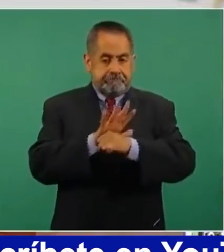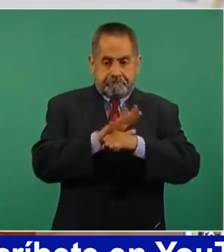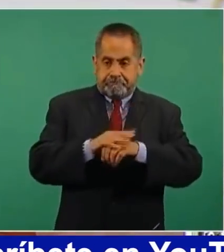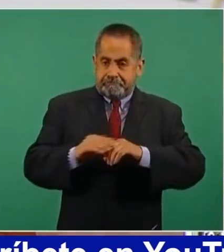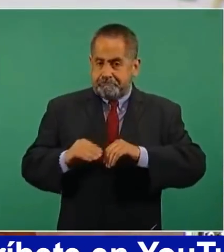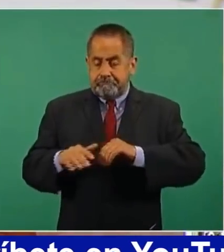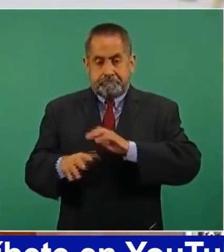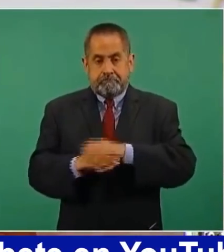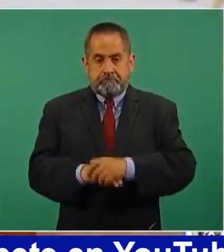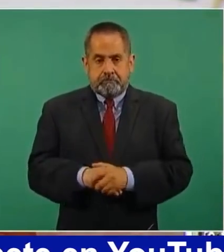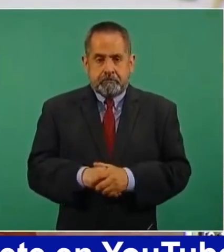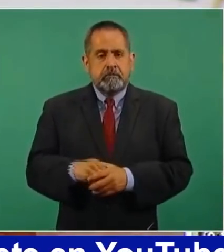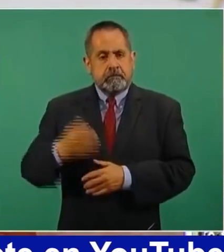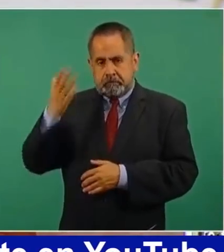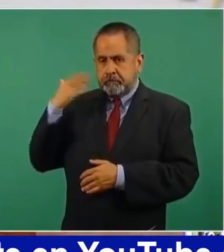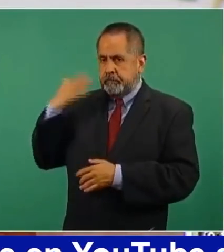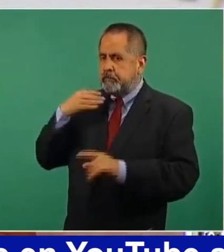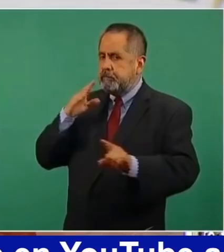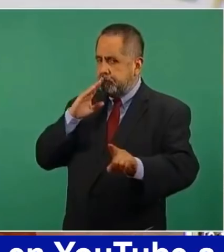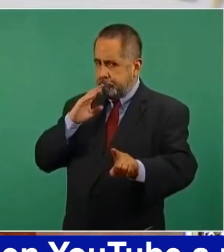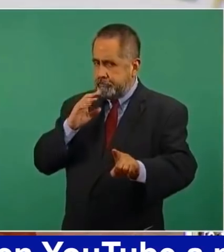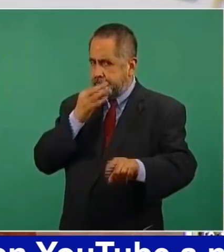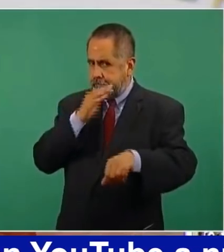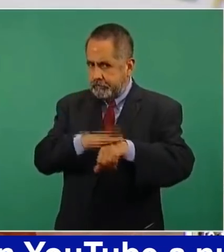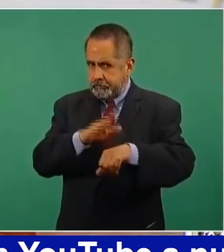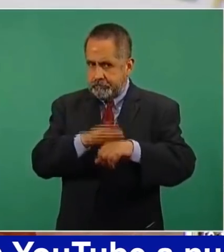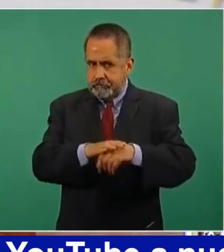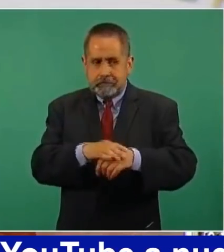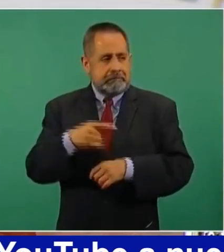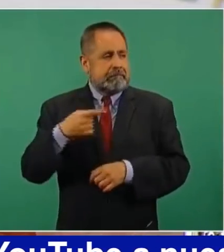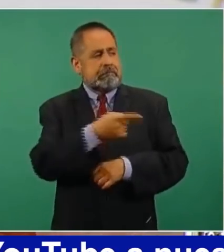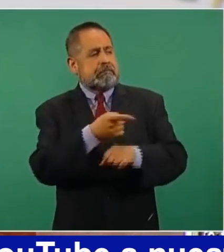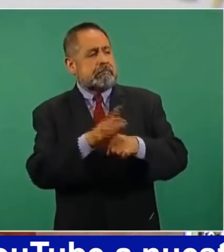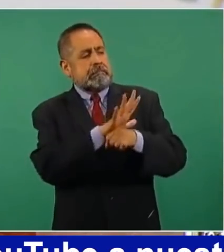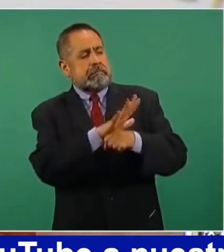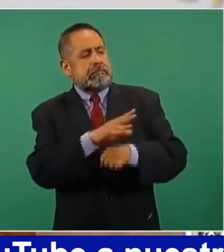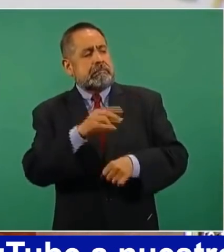aunque ya venía mal la economía, no hay que echarle la culpa